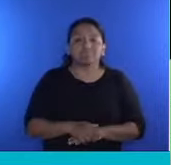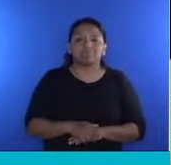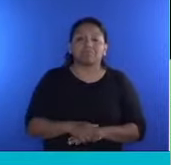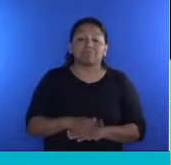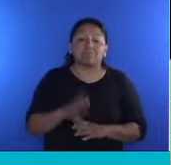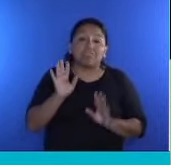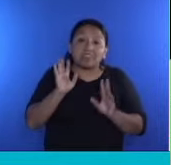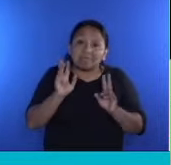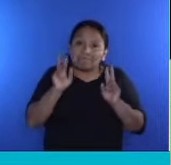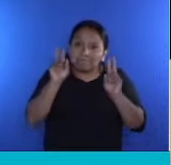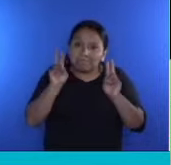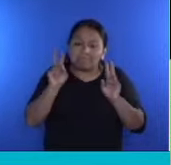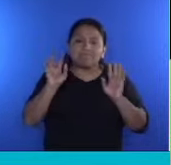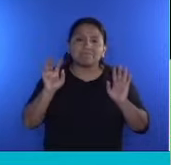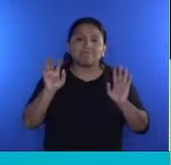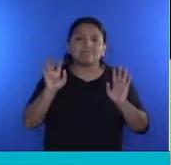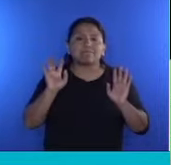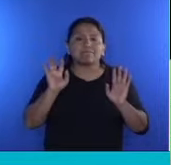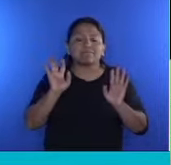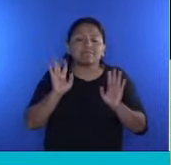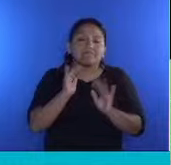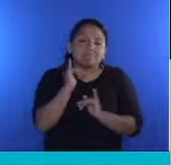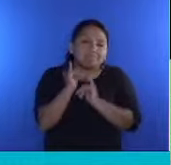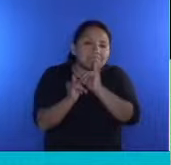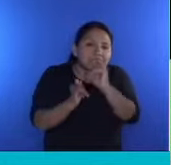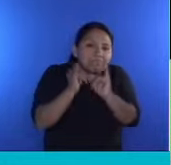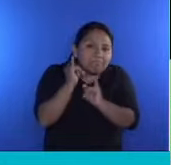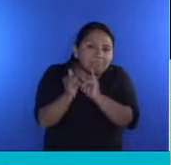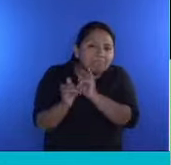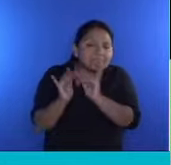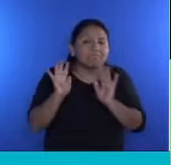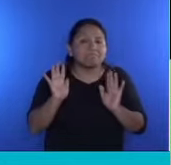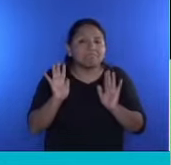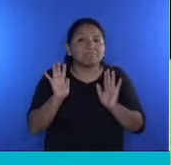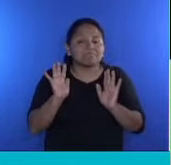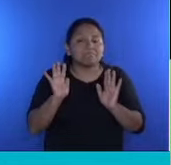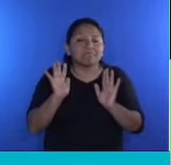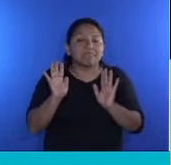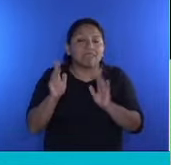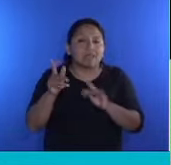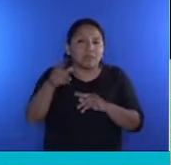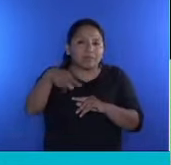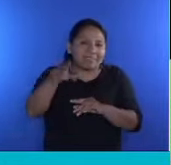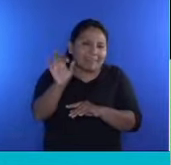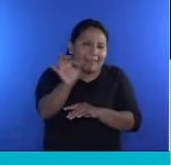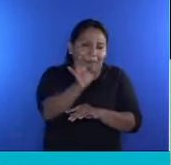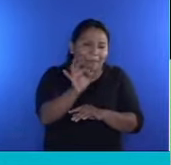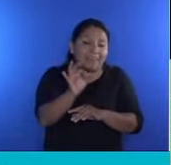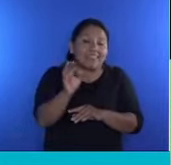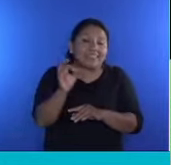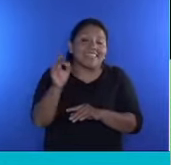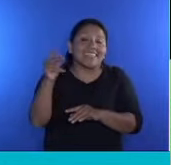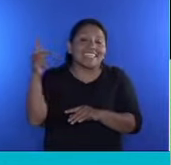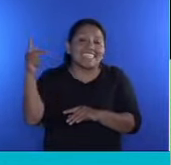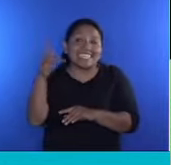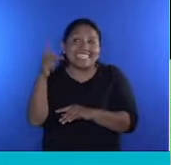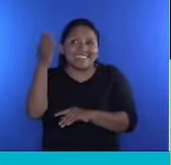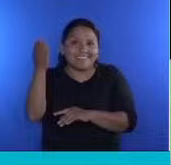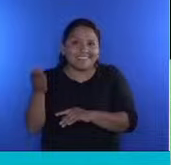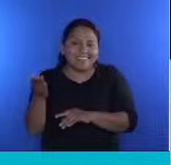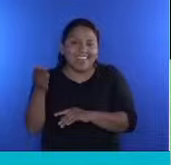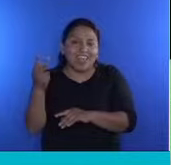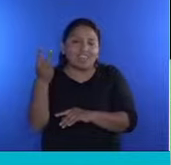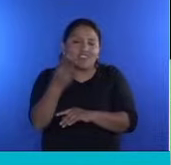interesaría comentarles de que muchos lo sabrán, pero Néstor Kirchner tuvo 236